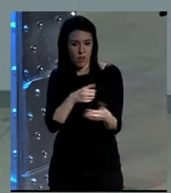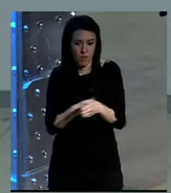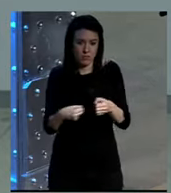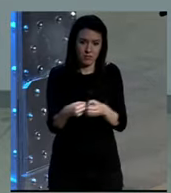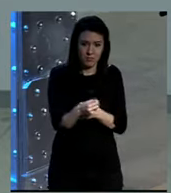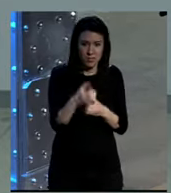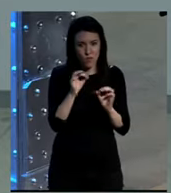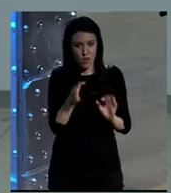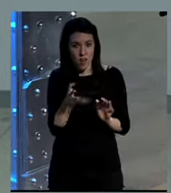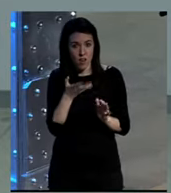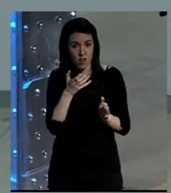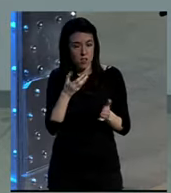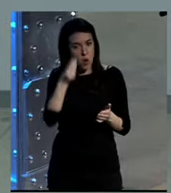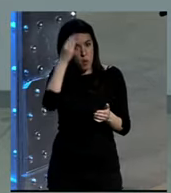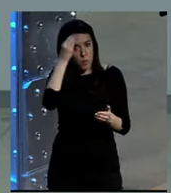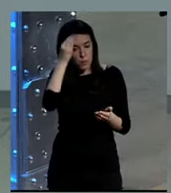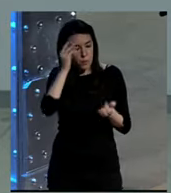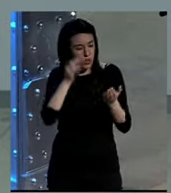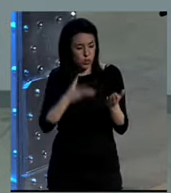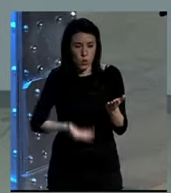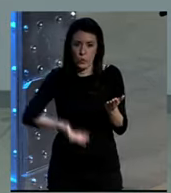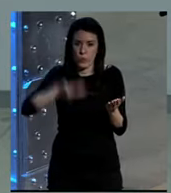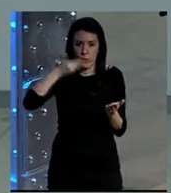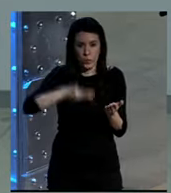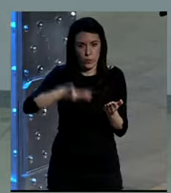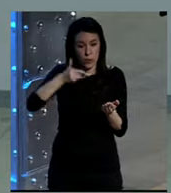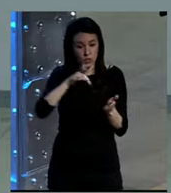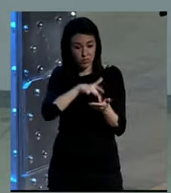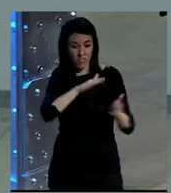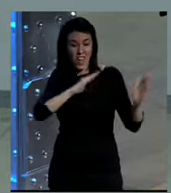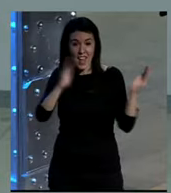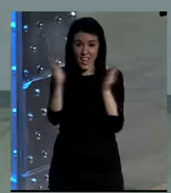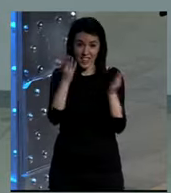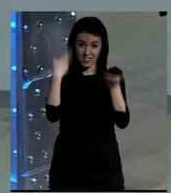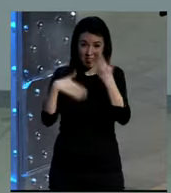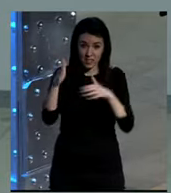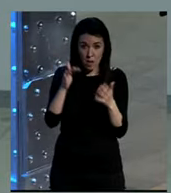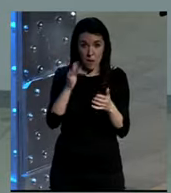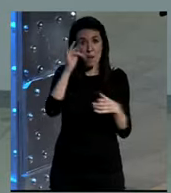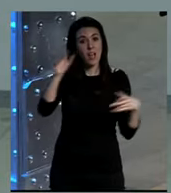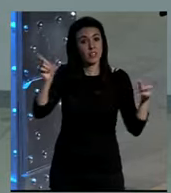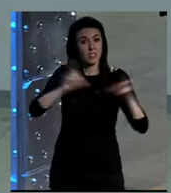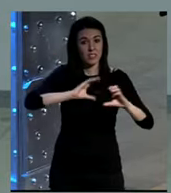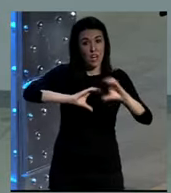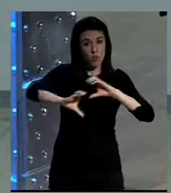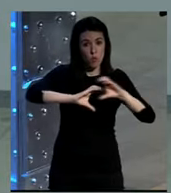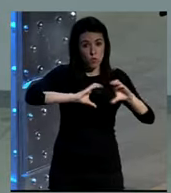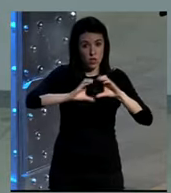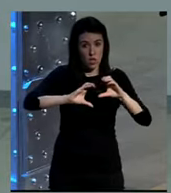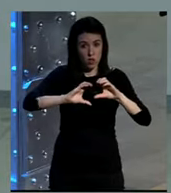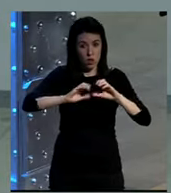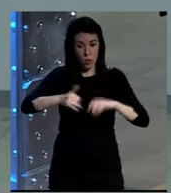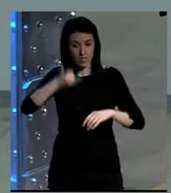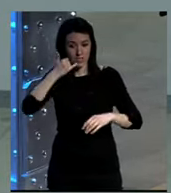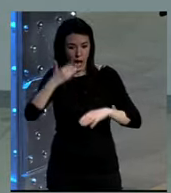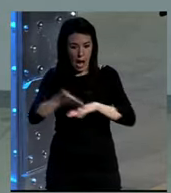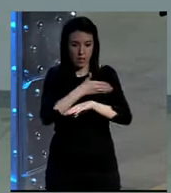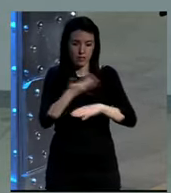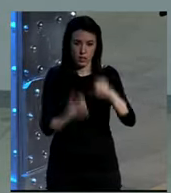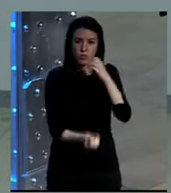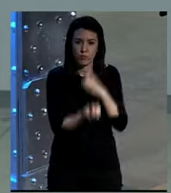joya que pone en valor esa etapa, que pone en valor que las telecomunicaciones empezaron antes de la telefonía en